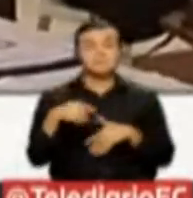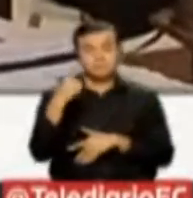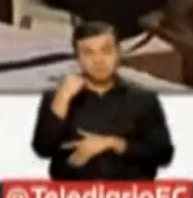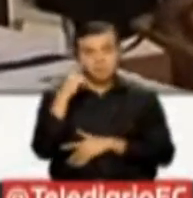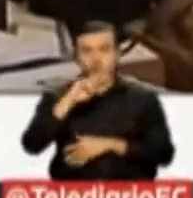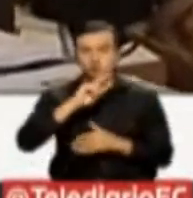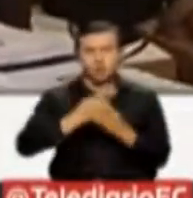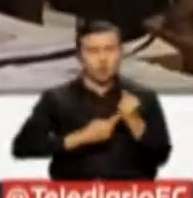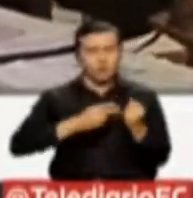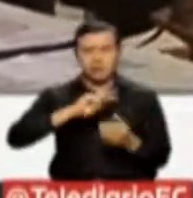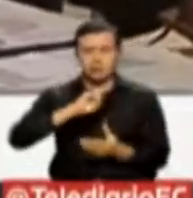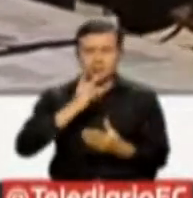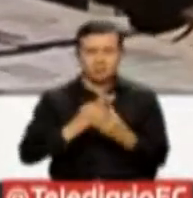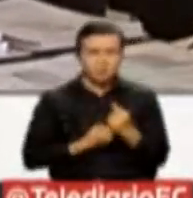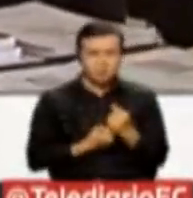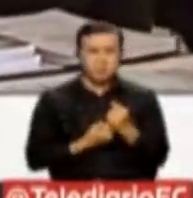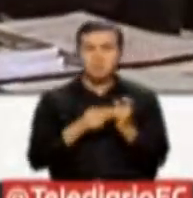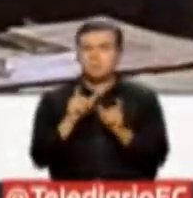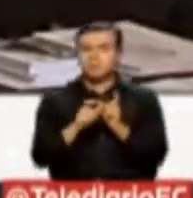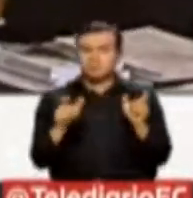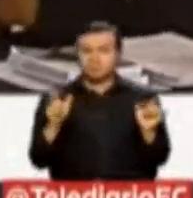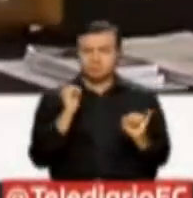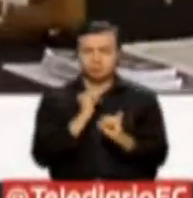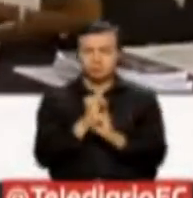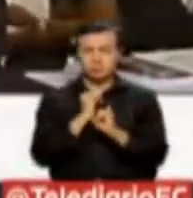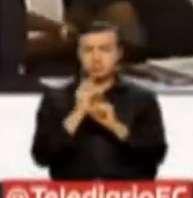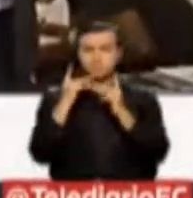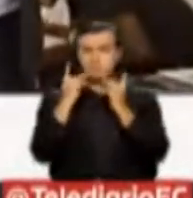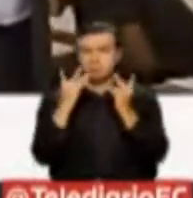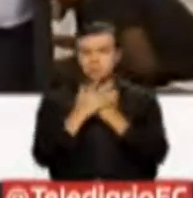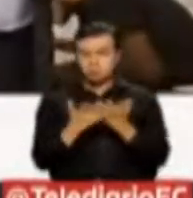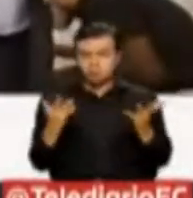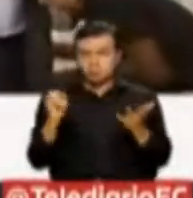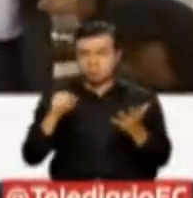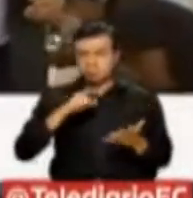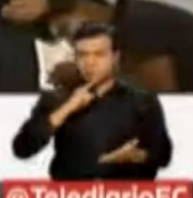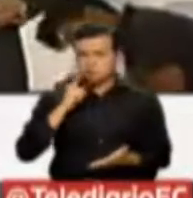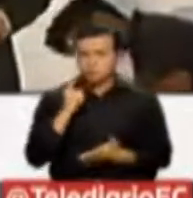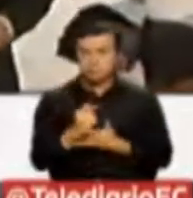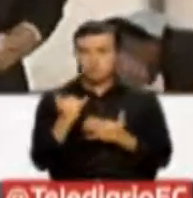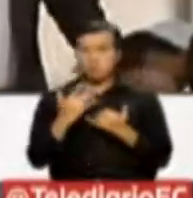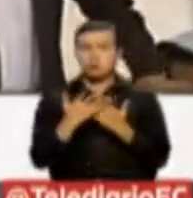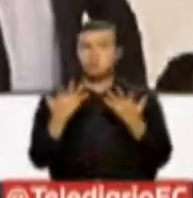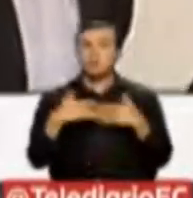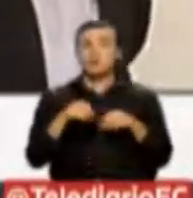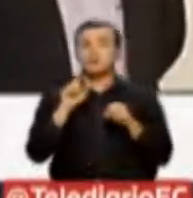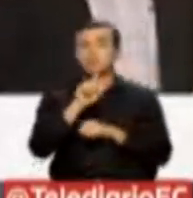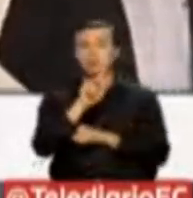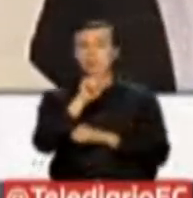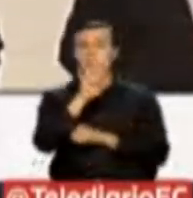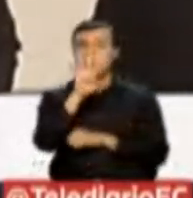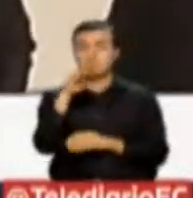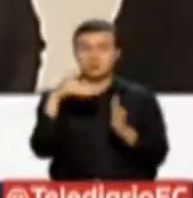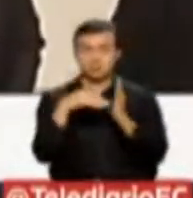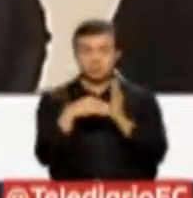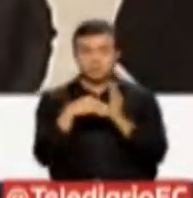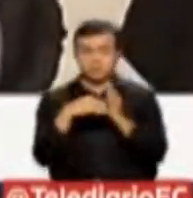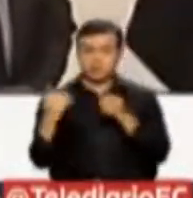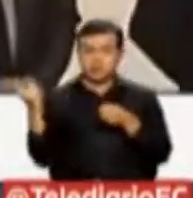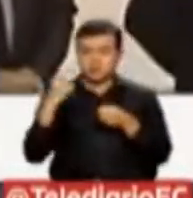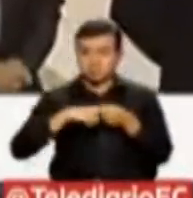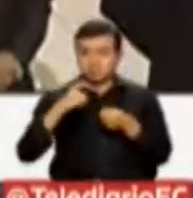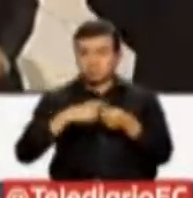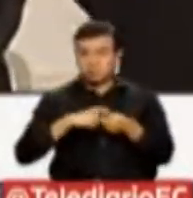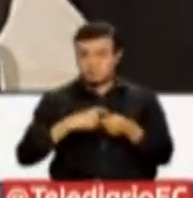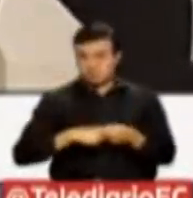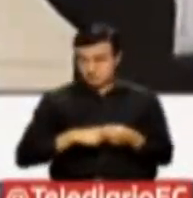ha duplicado la oferta de cupos en instituciones públicas. Así es, actualmente tenemos 124 mil cupos